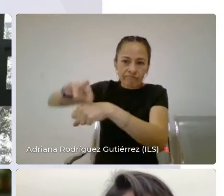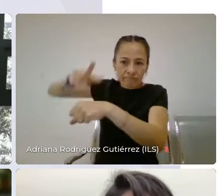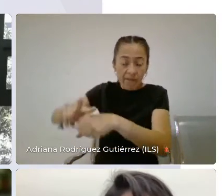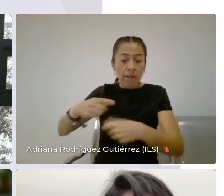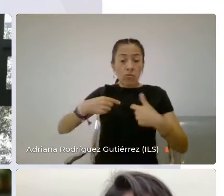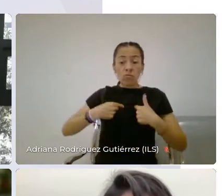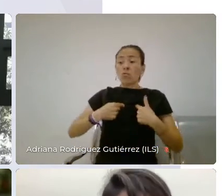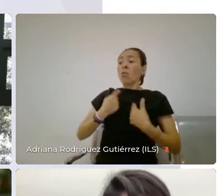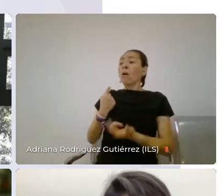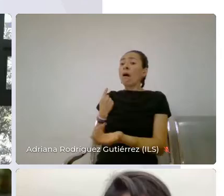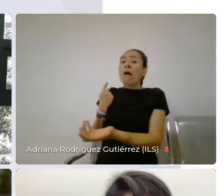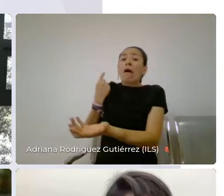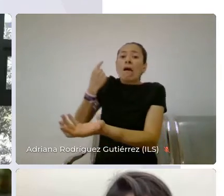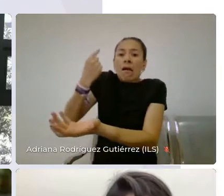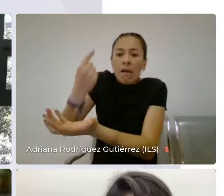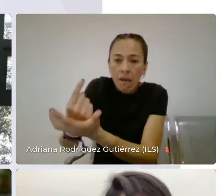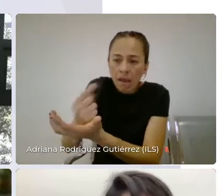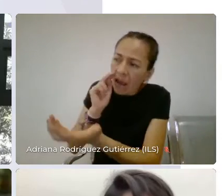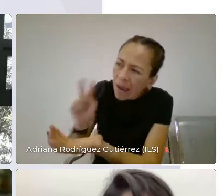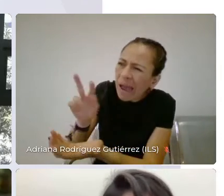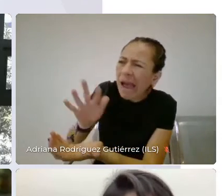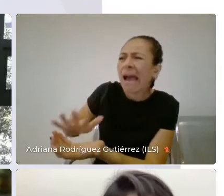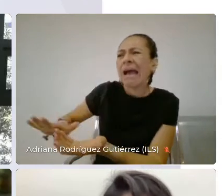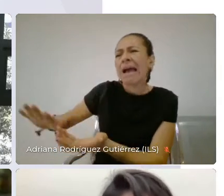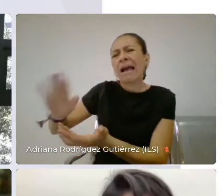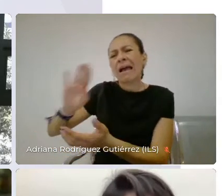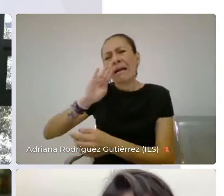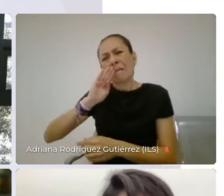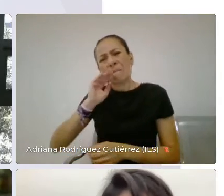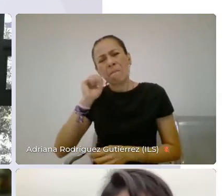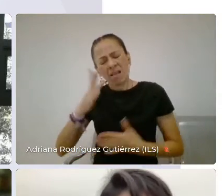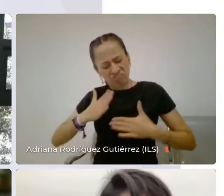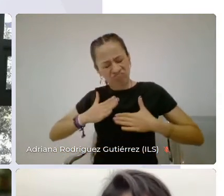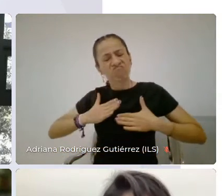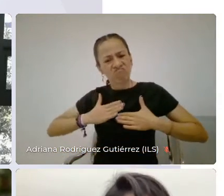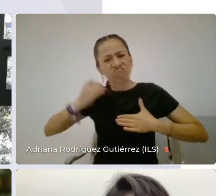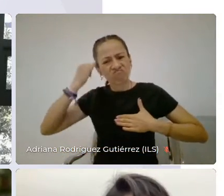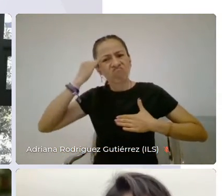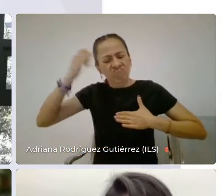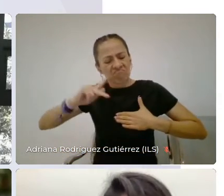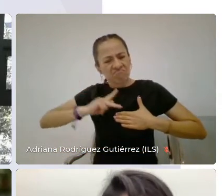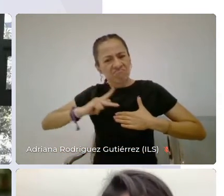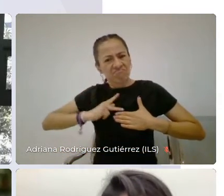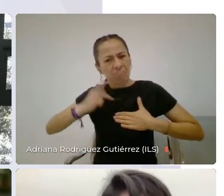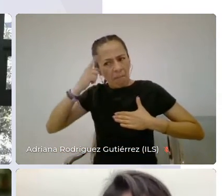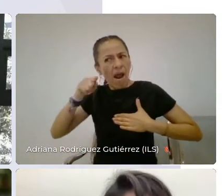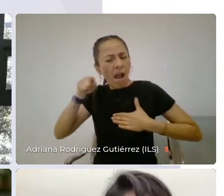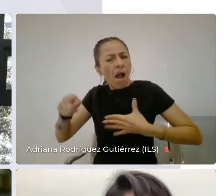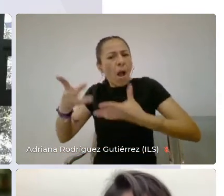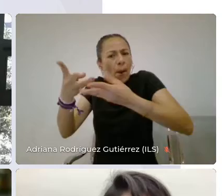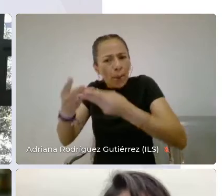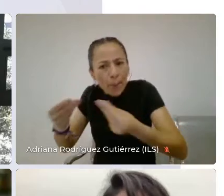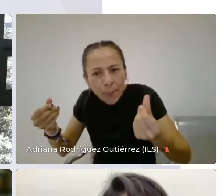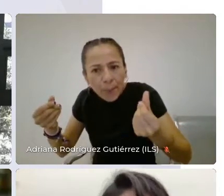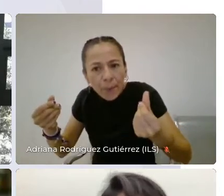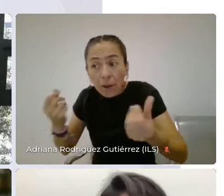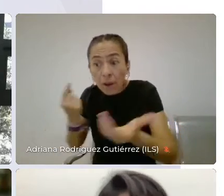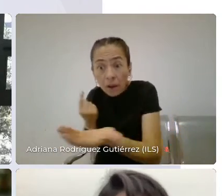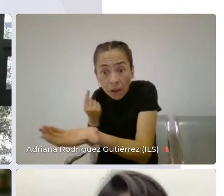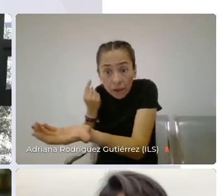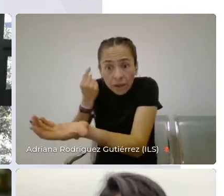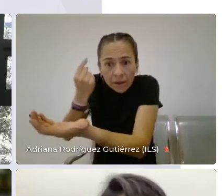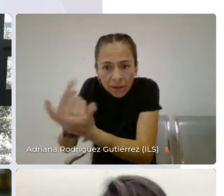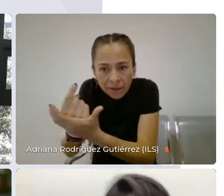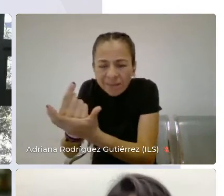haciendo está mal y yo tengo la solución. Y creo que ese es el peor error cuando quieres impactar en una comunidad. Tu realidad